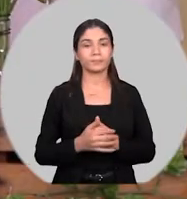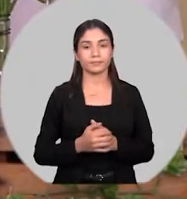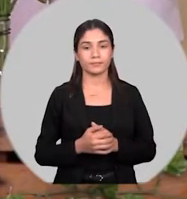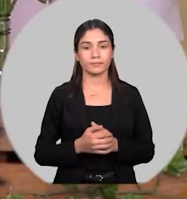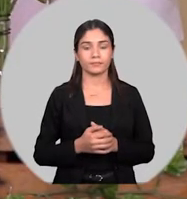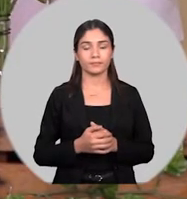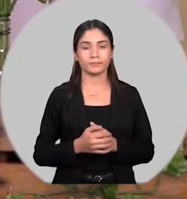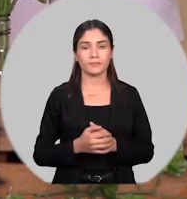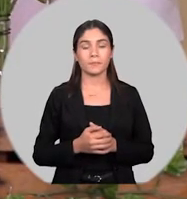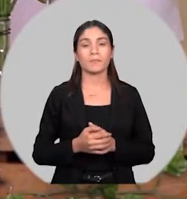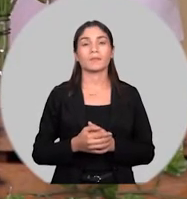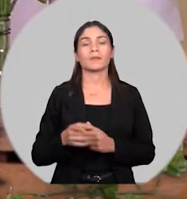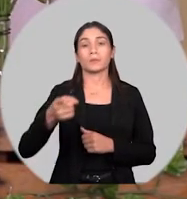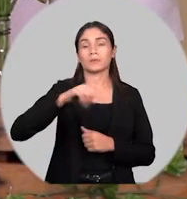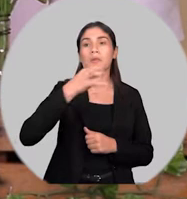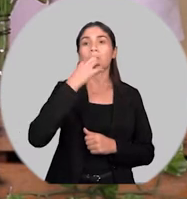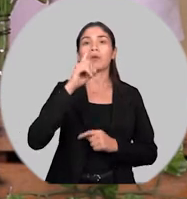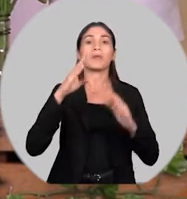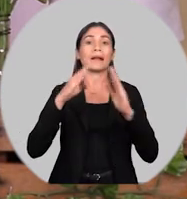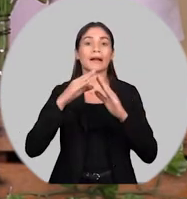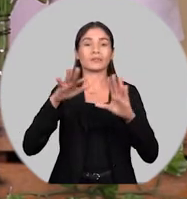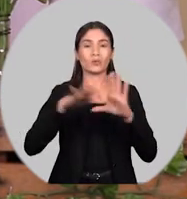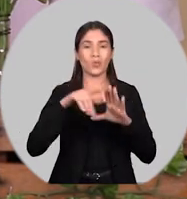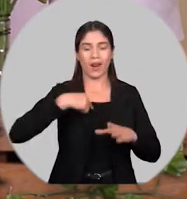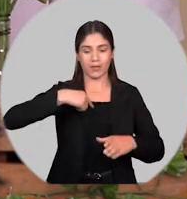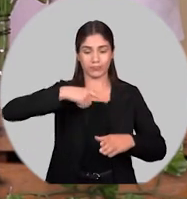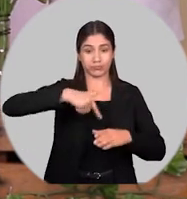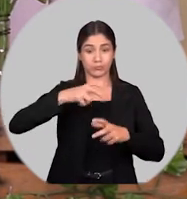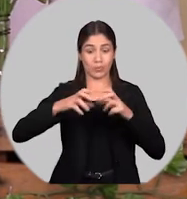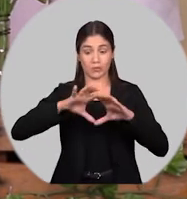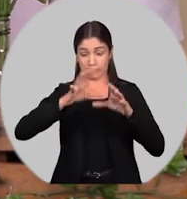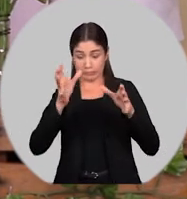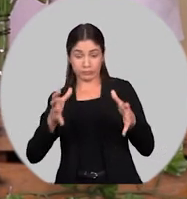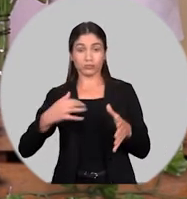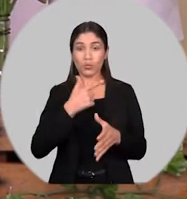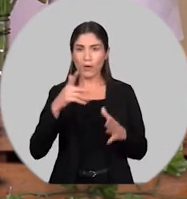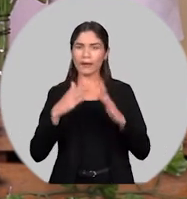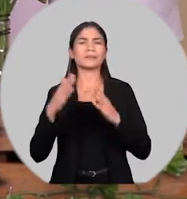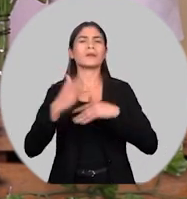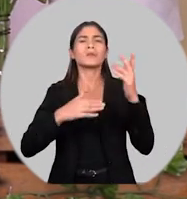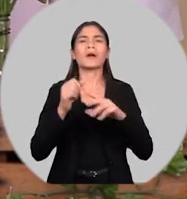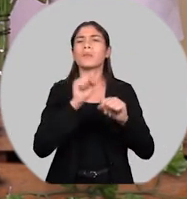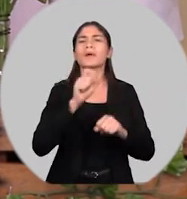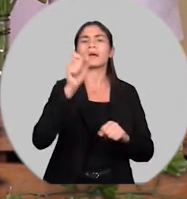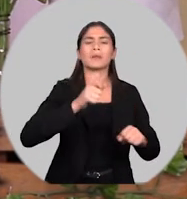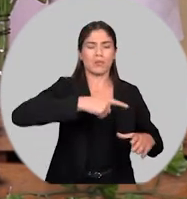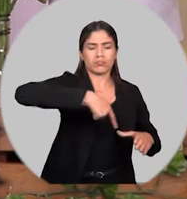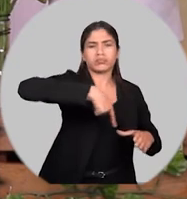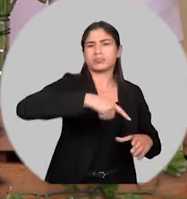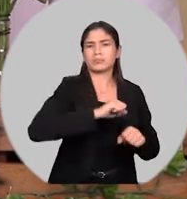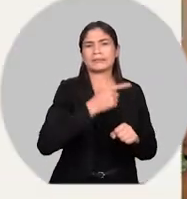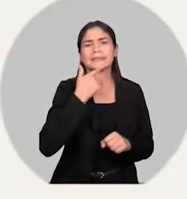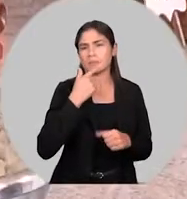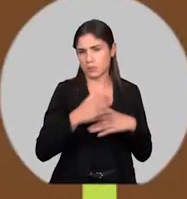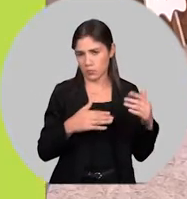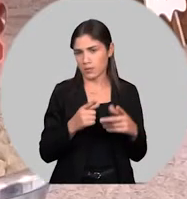No se preocupen si en casa no tienen una batidora planetaria. Igual con la batidora a mano pueden hacerlo